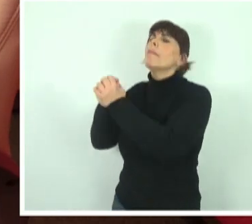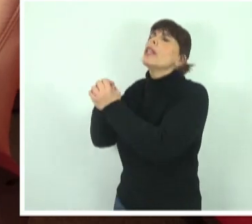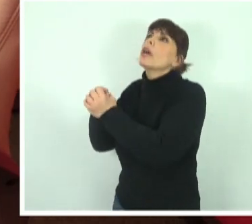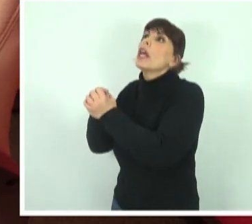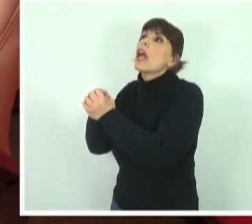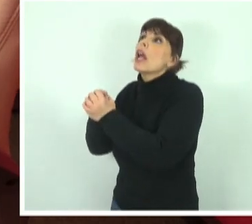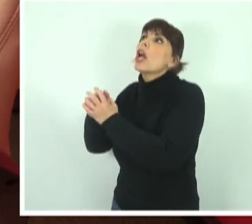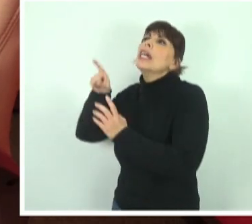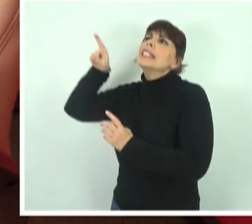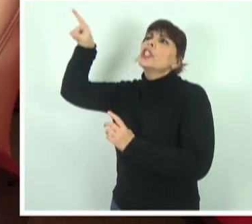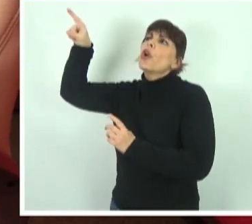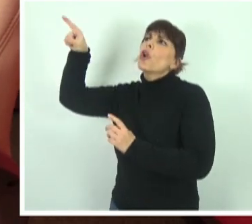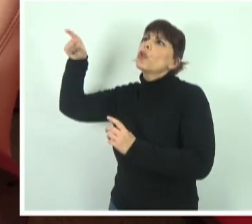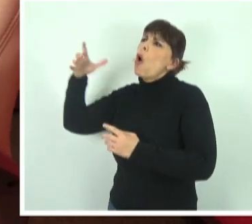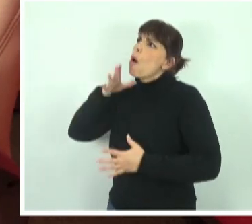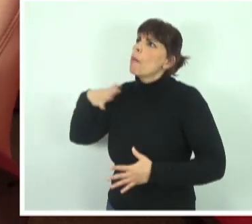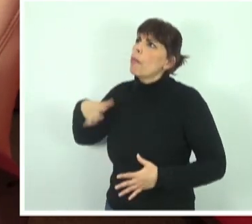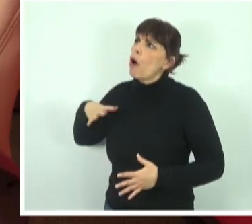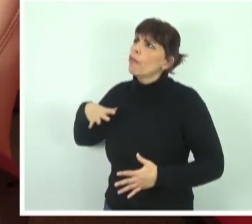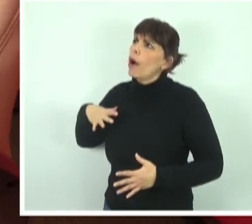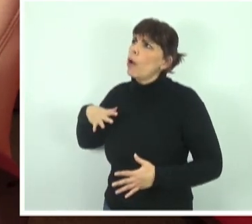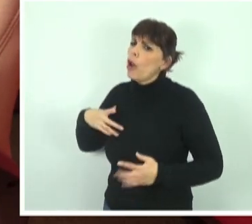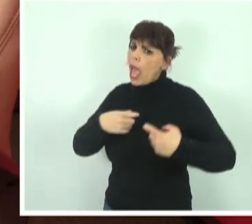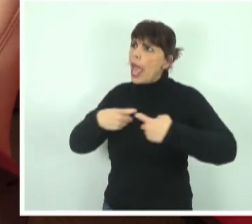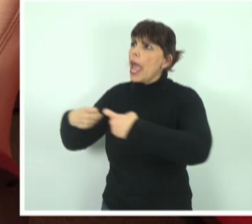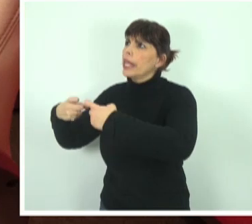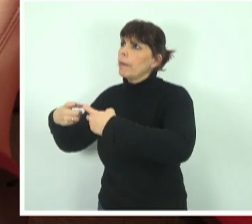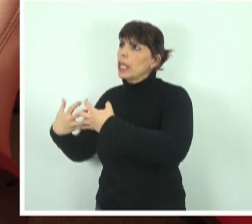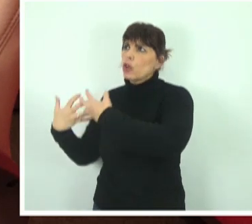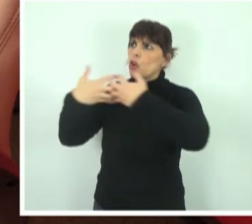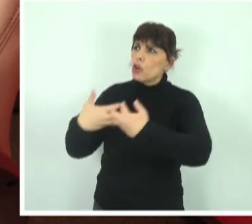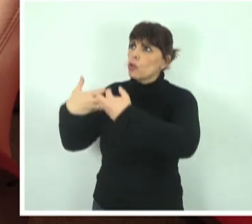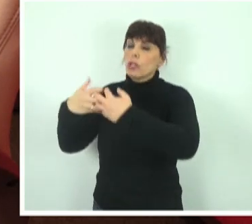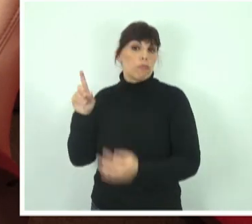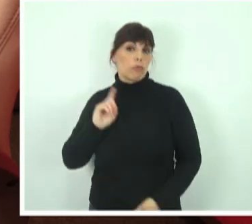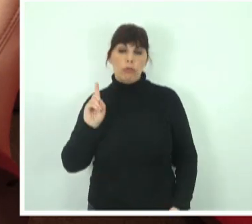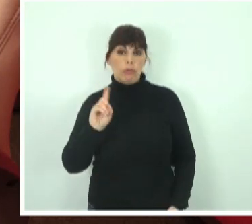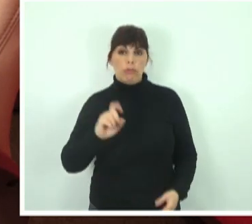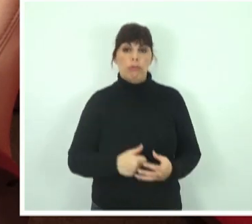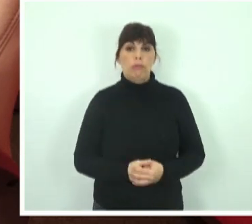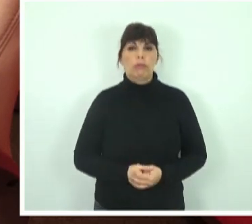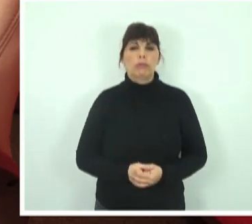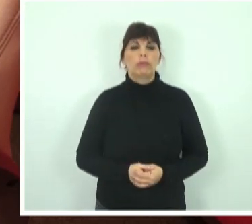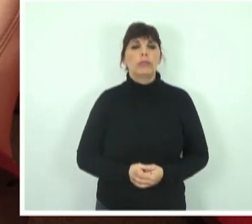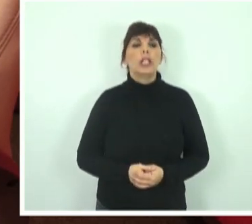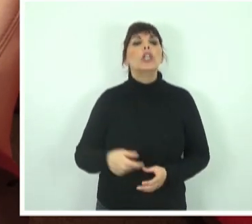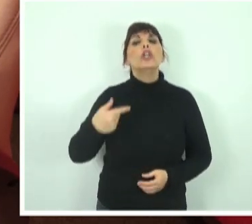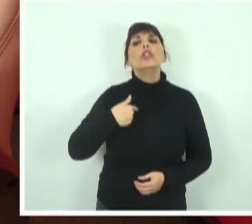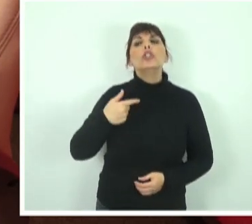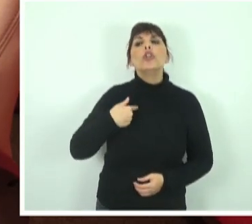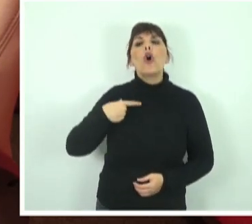No. ¿Que el Señor luche contra sus enemigos? En este caso, no. Una cosa he